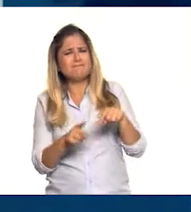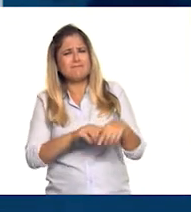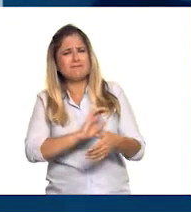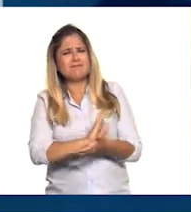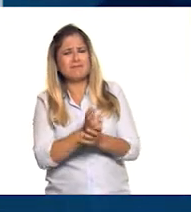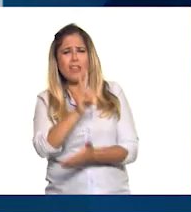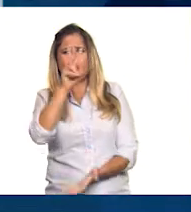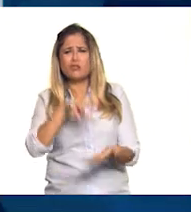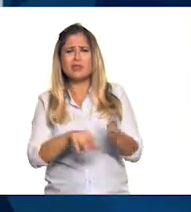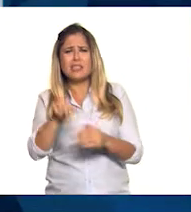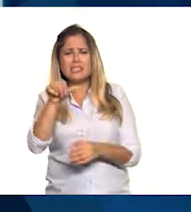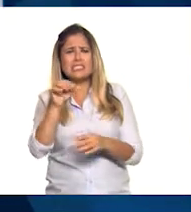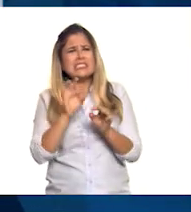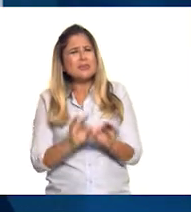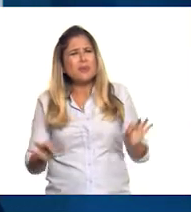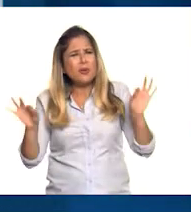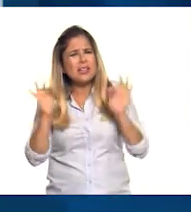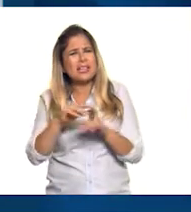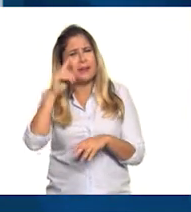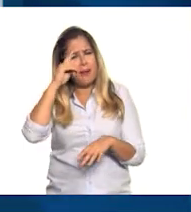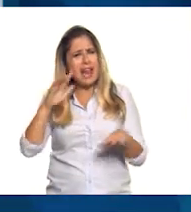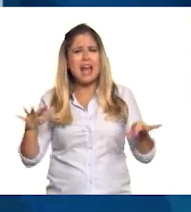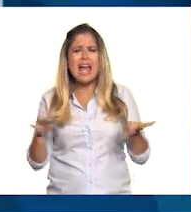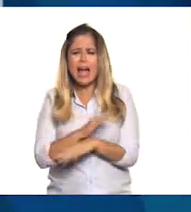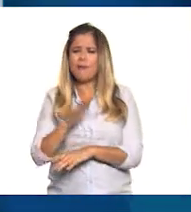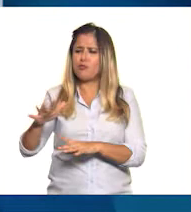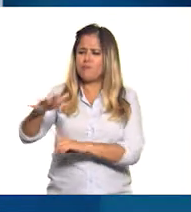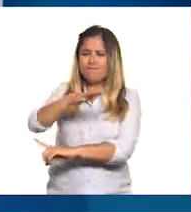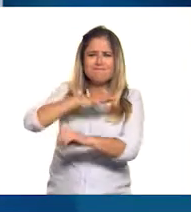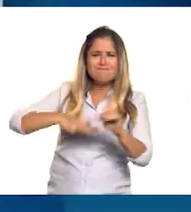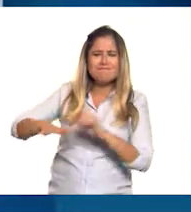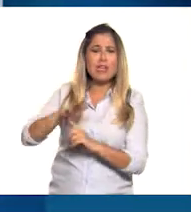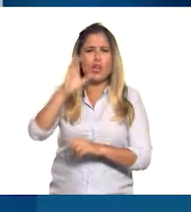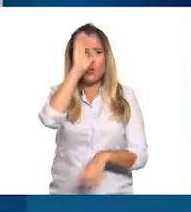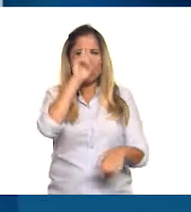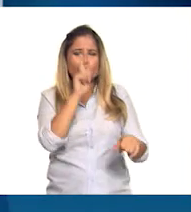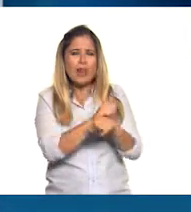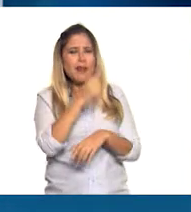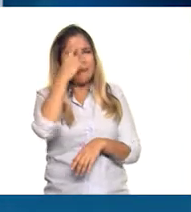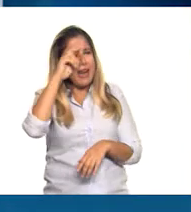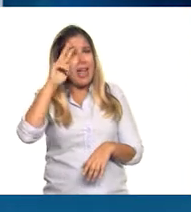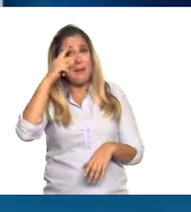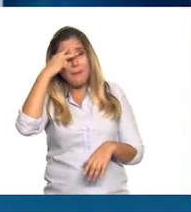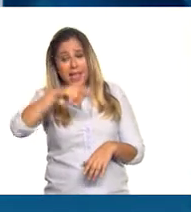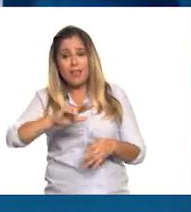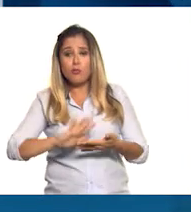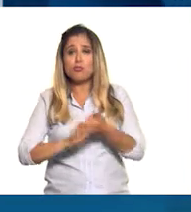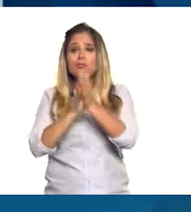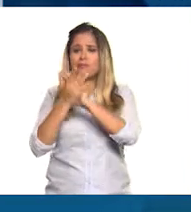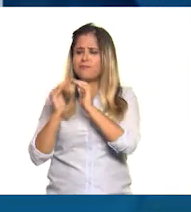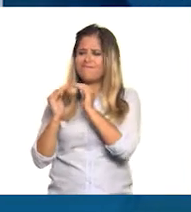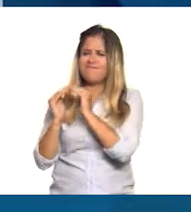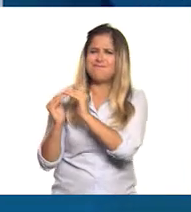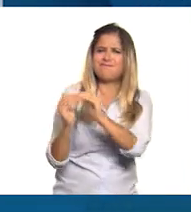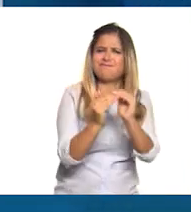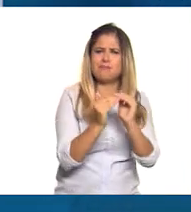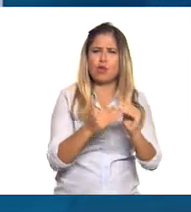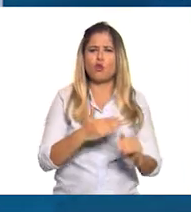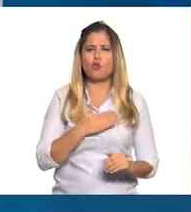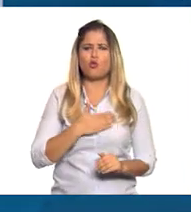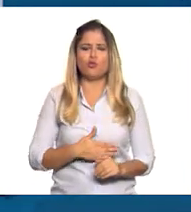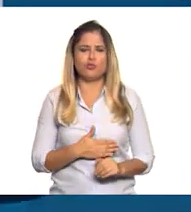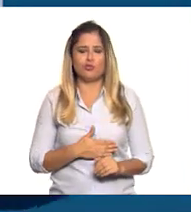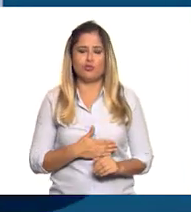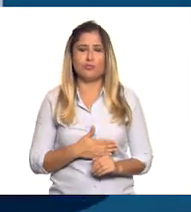sea un año clave para lograr el cambio social y cultural para lograr un México más justo, equitativo y próspero.